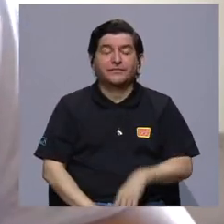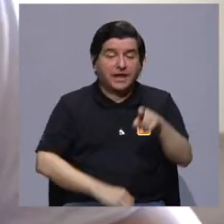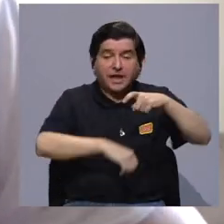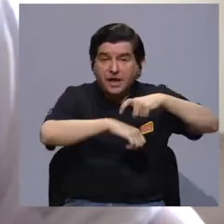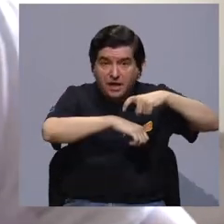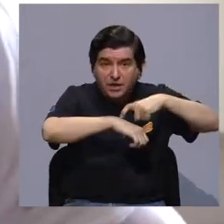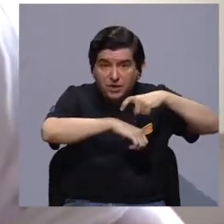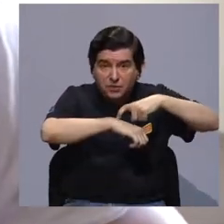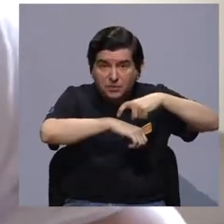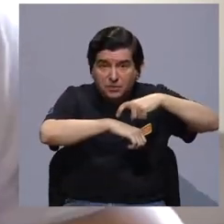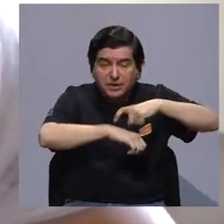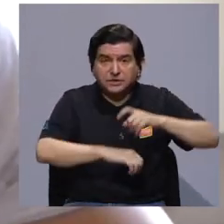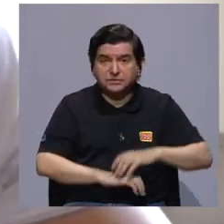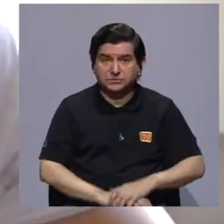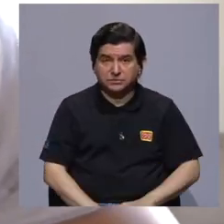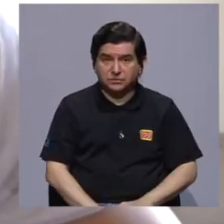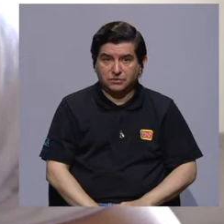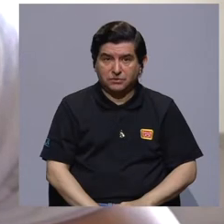En ese momento,